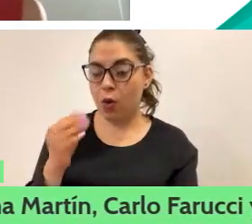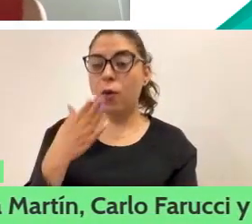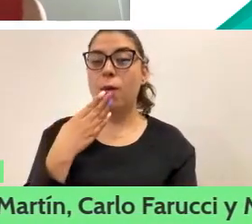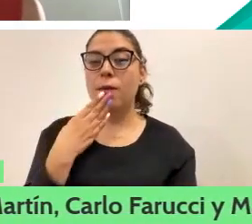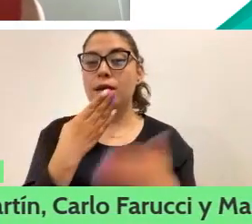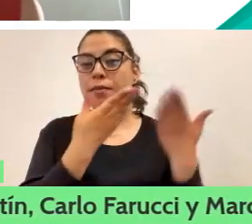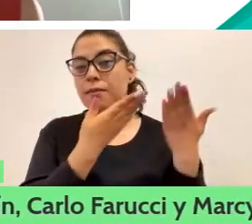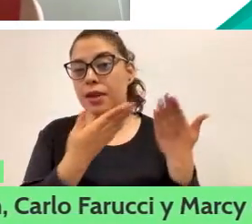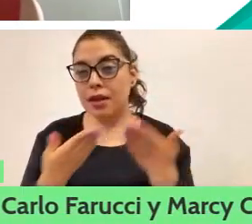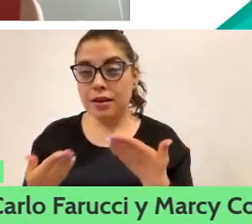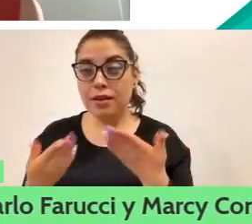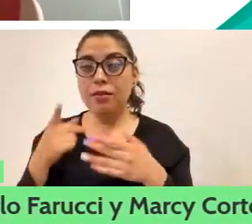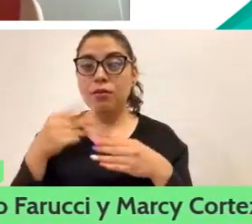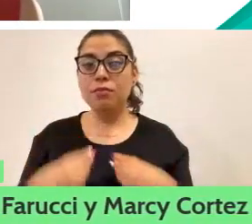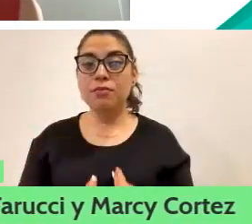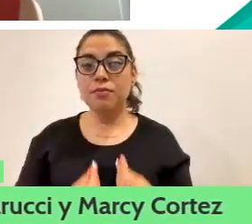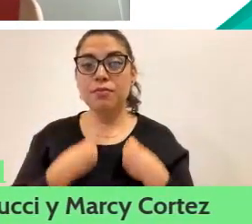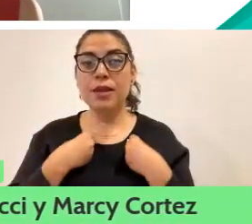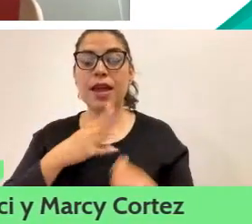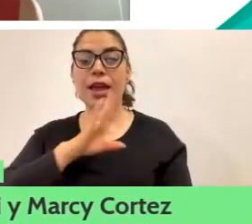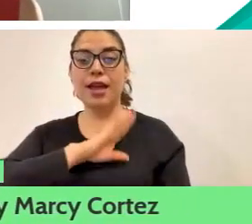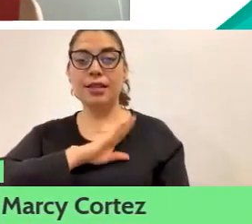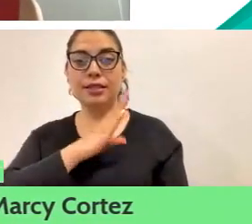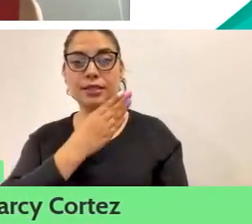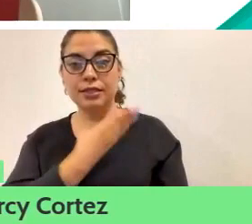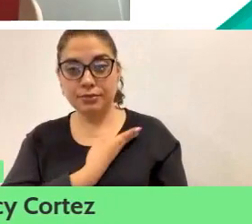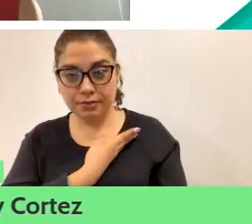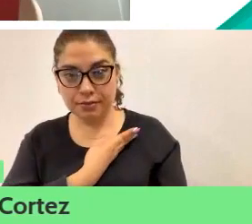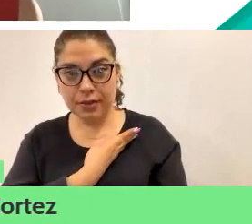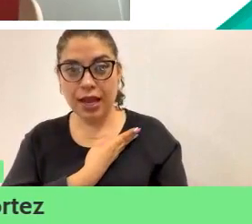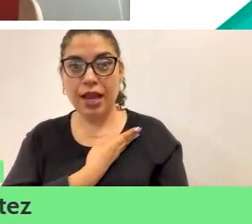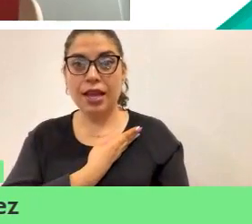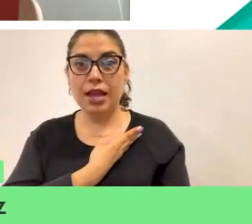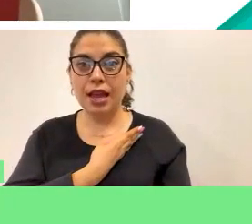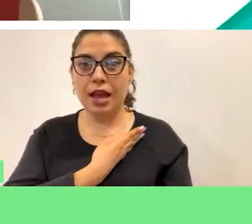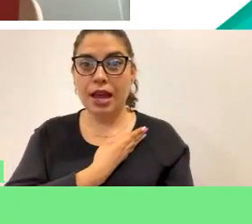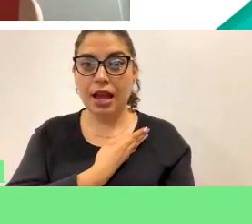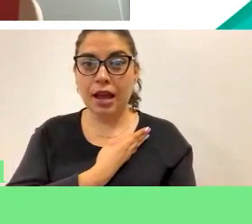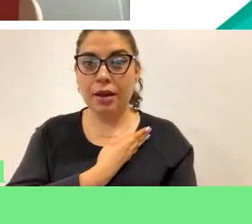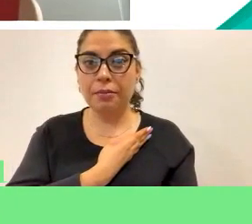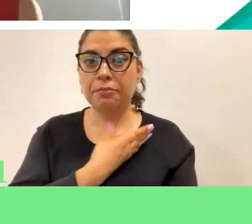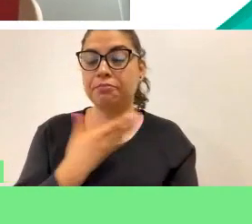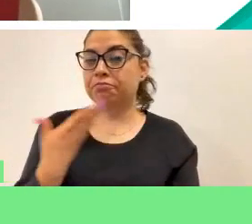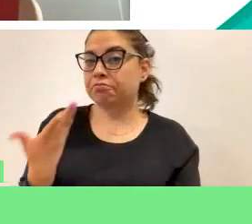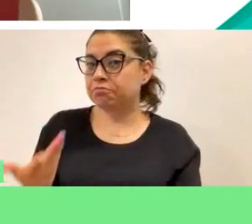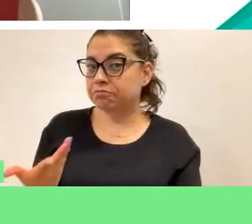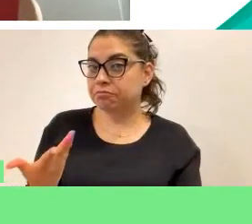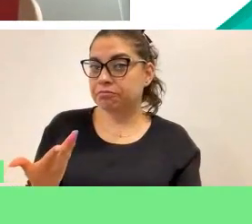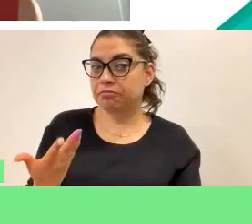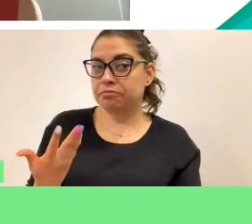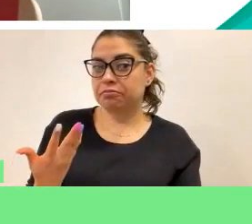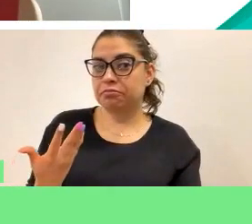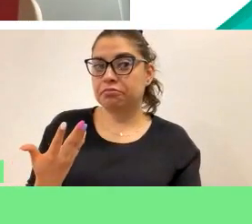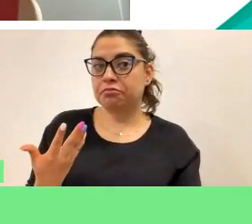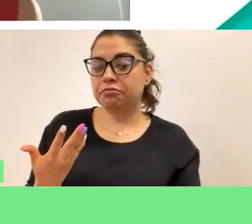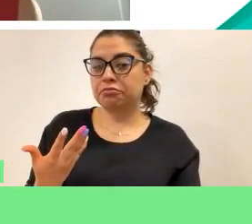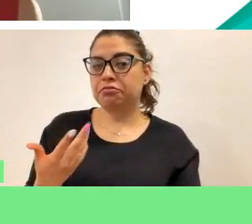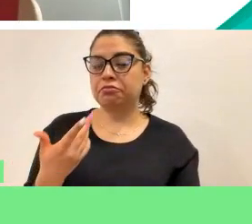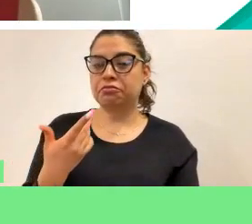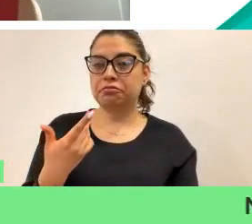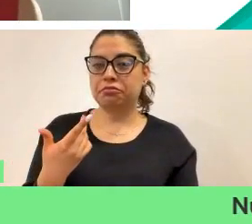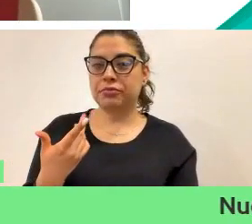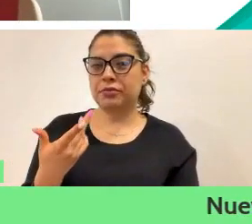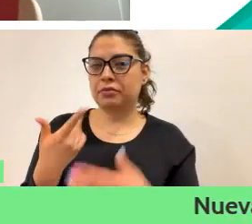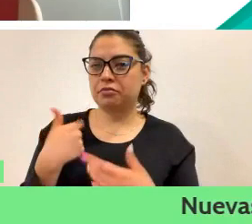está desde España. Él es Engagement Digital. Y estábamos hablando y viendo tu